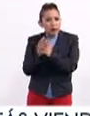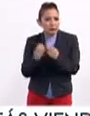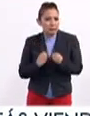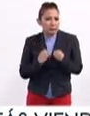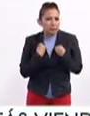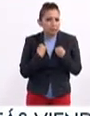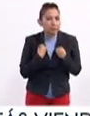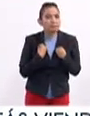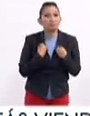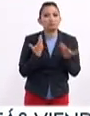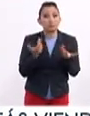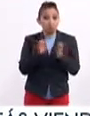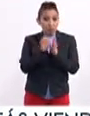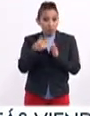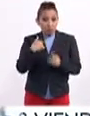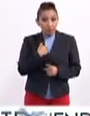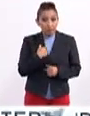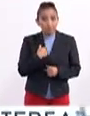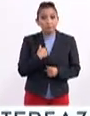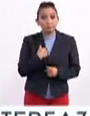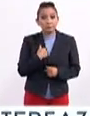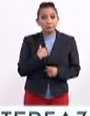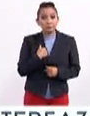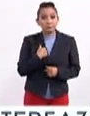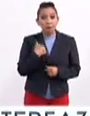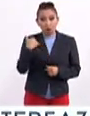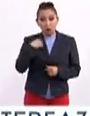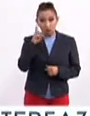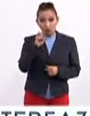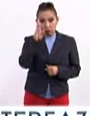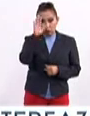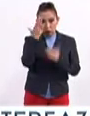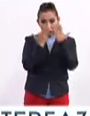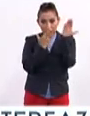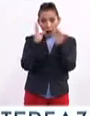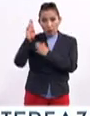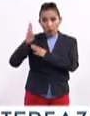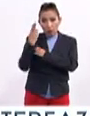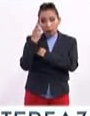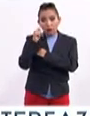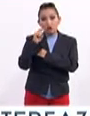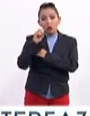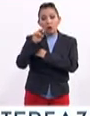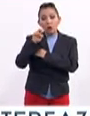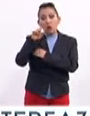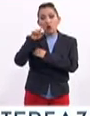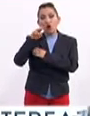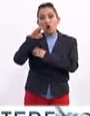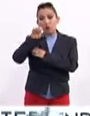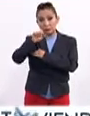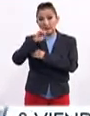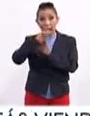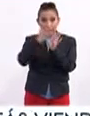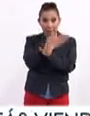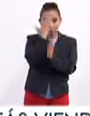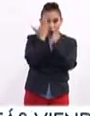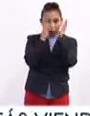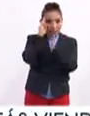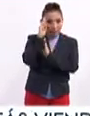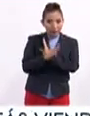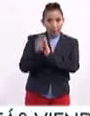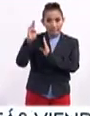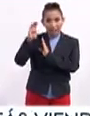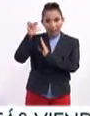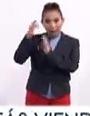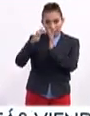por decirlo así. O sea, en mi caso, yo, bueno, mi doctorado es en la Universidad de Toulouse, donde también hice mi maestría con la beca del gobierno